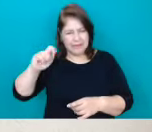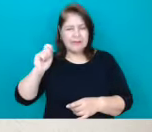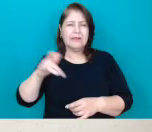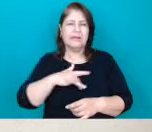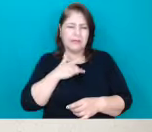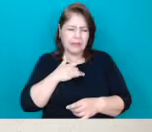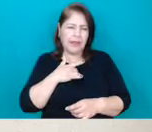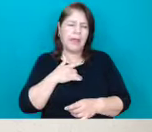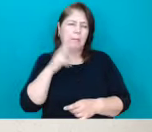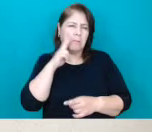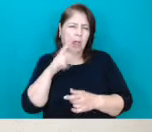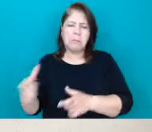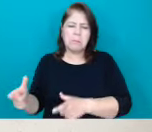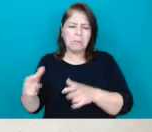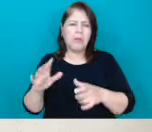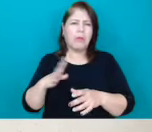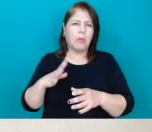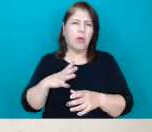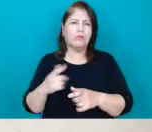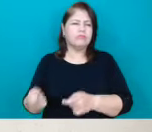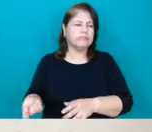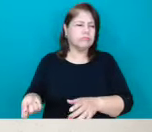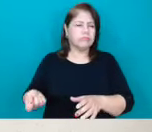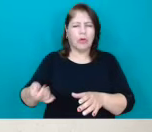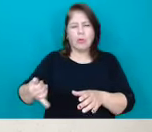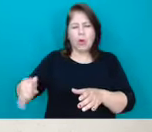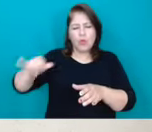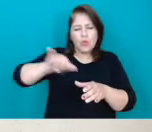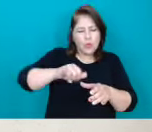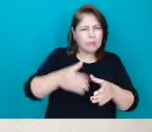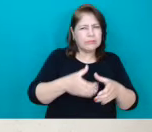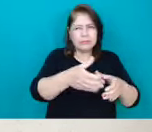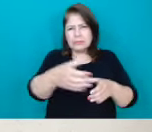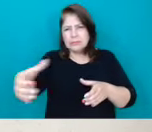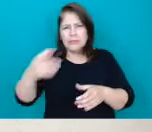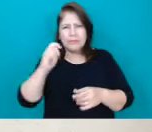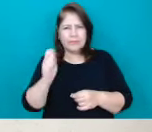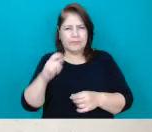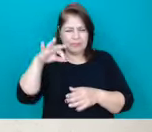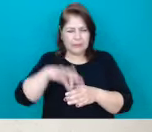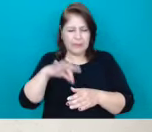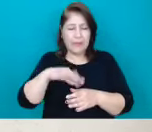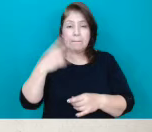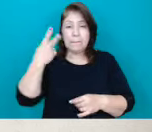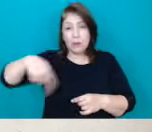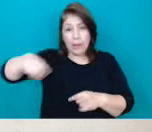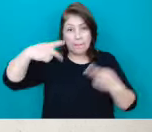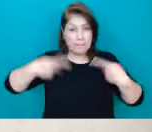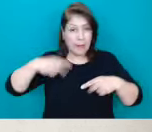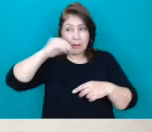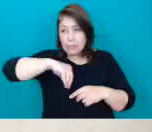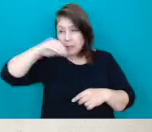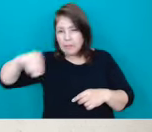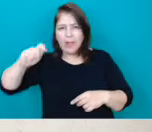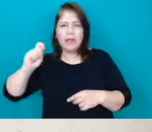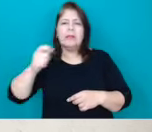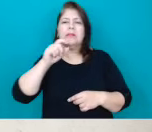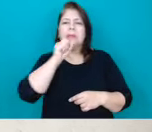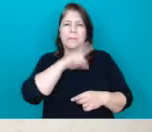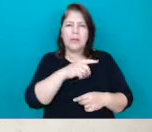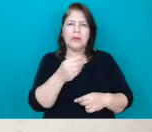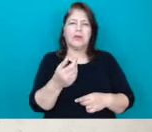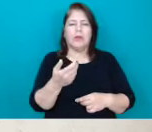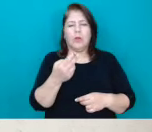casa, sobre todo en los girls de la estepa que visitamos, ¿te acuerdas? Los nómadas consumen